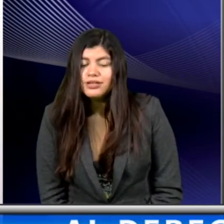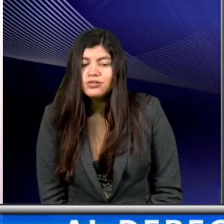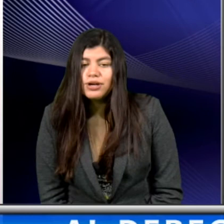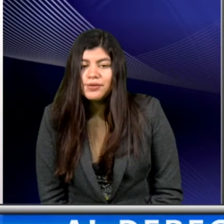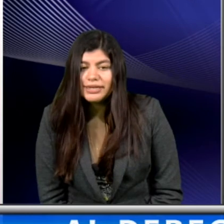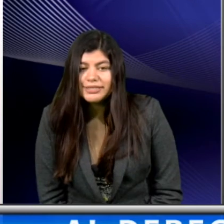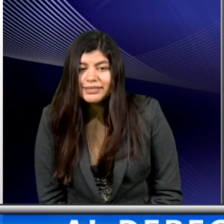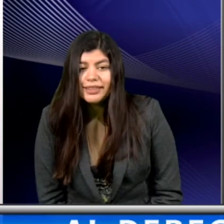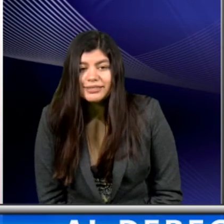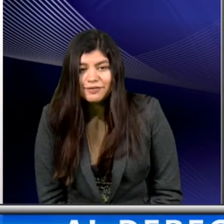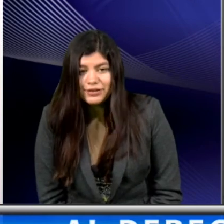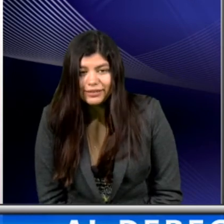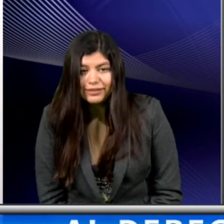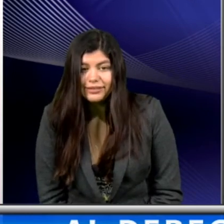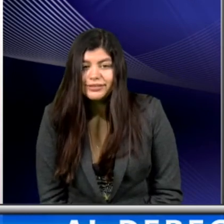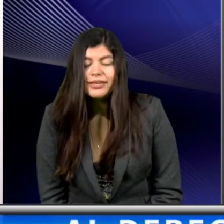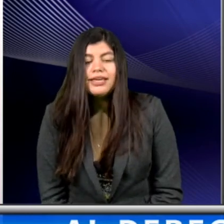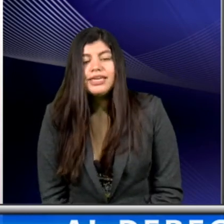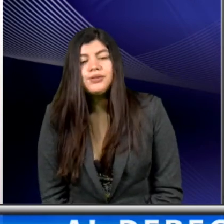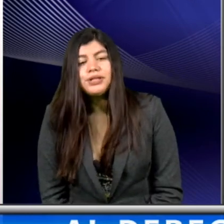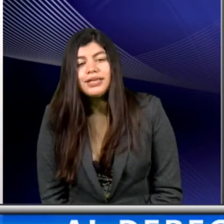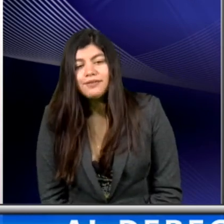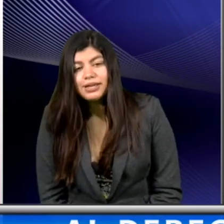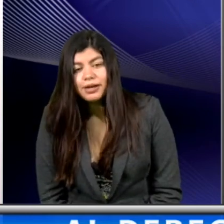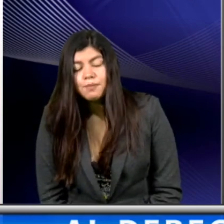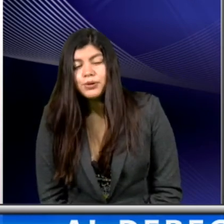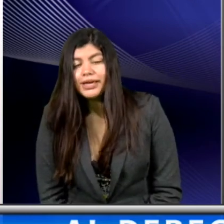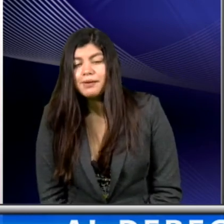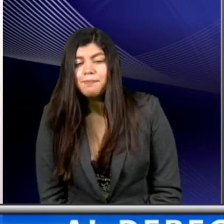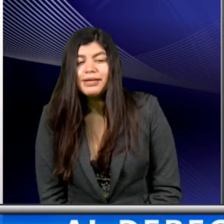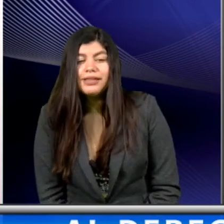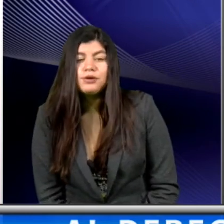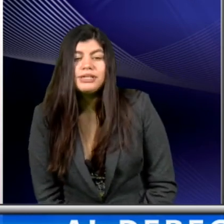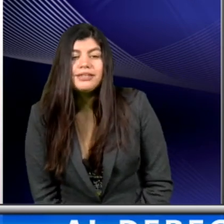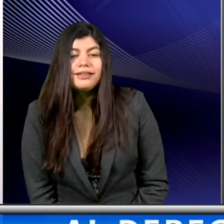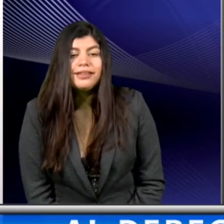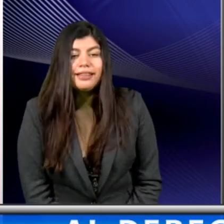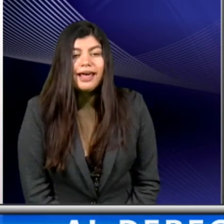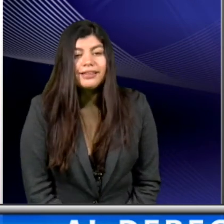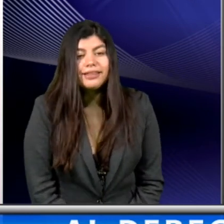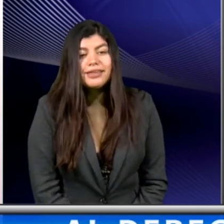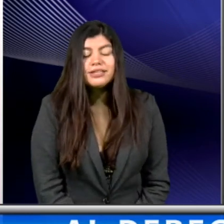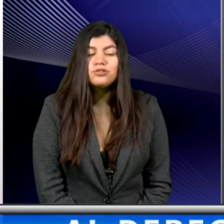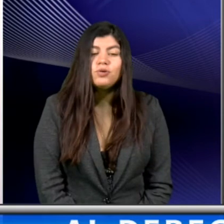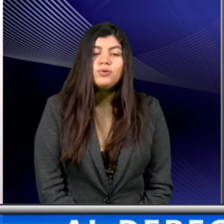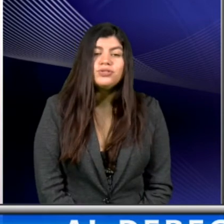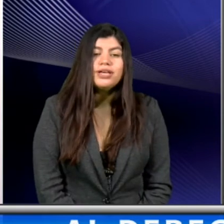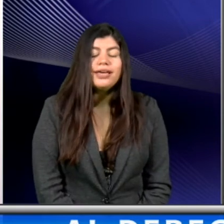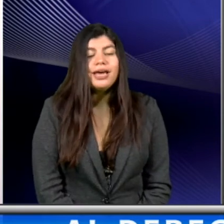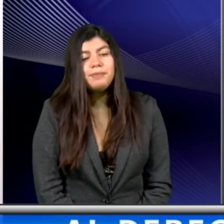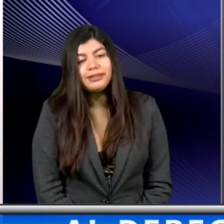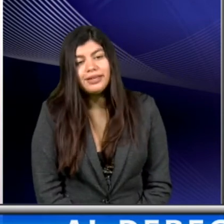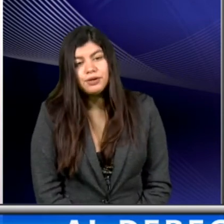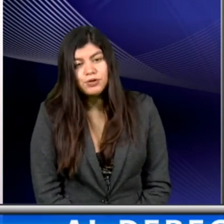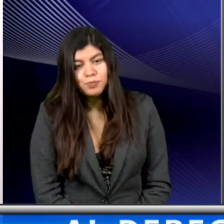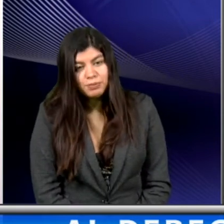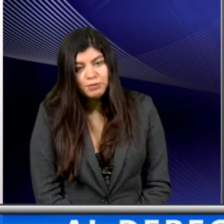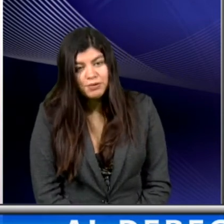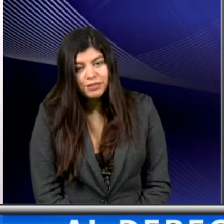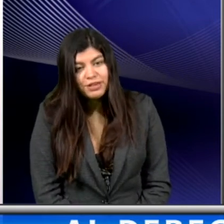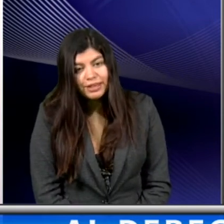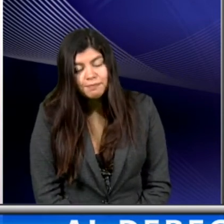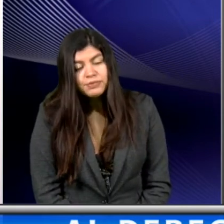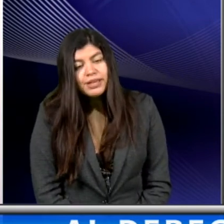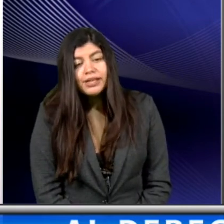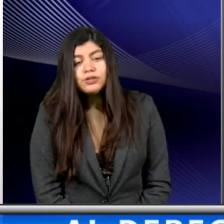resueltas son adolescentes desafiantes. Y esto tiene que ver porque gran parte de nuestra identidad, de quienes somos, es a partir de nuestros primeros